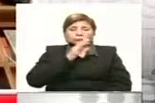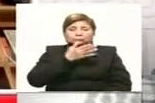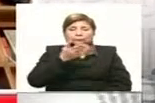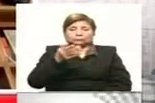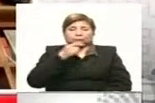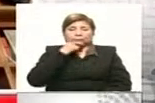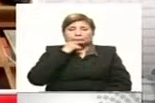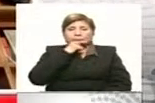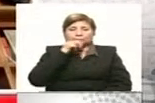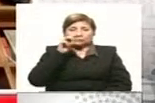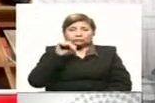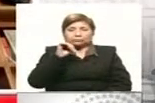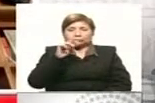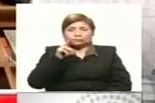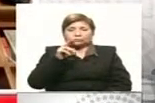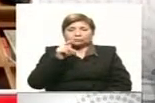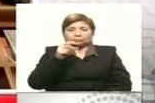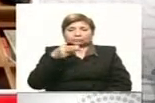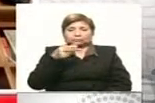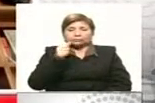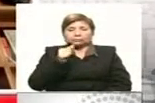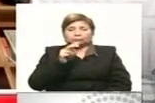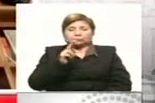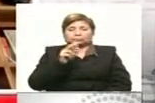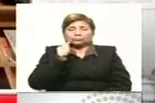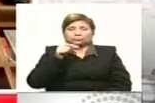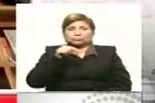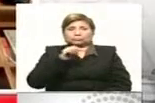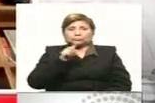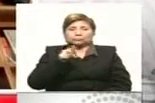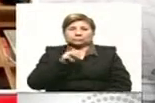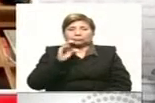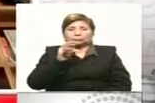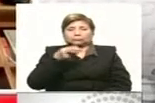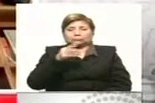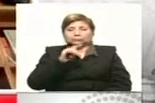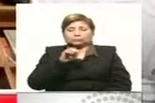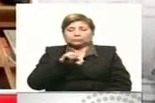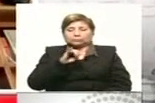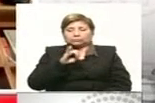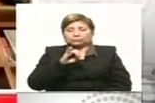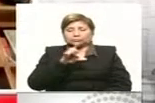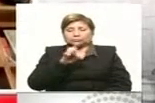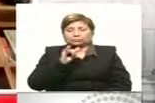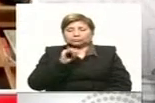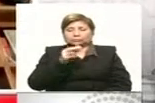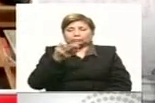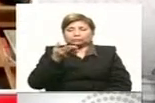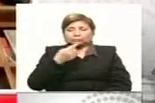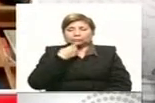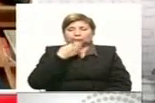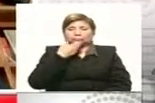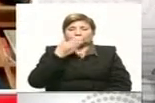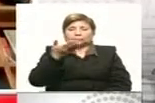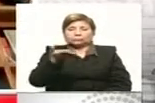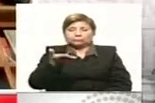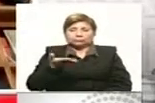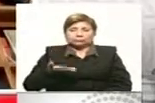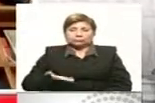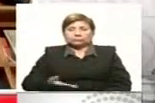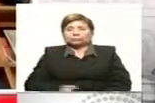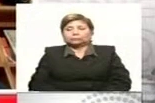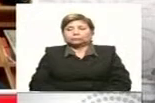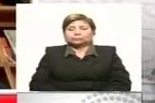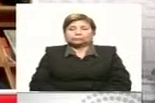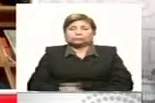la señora Mirta Esther Vázquez Chuquilín, presidenta del Consejo de Ministros, a quien le damos la bienvenida